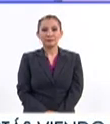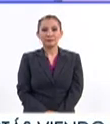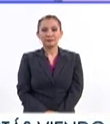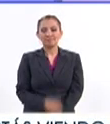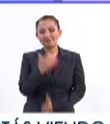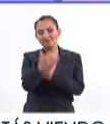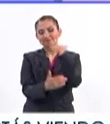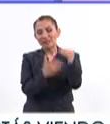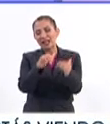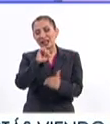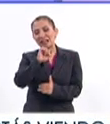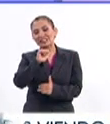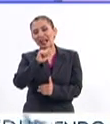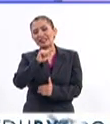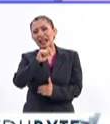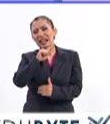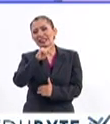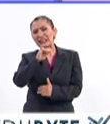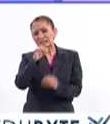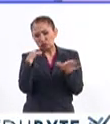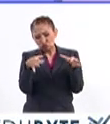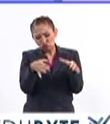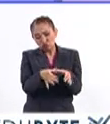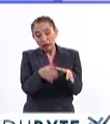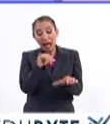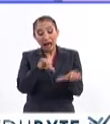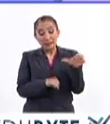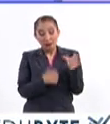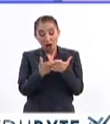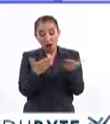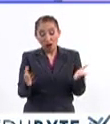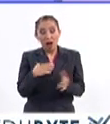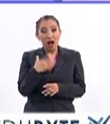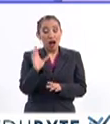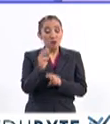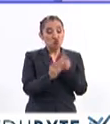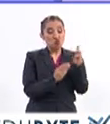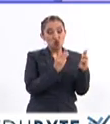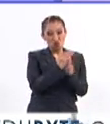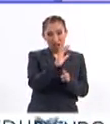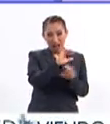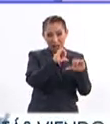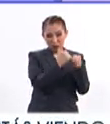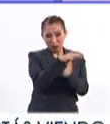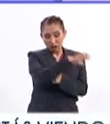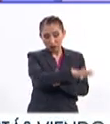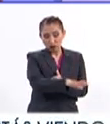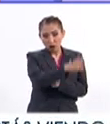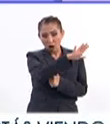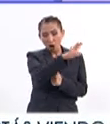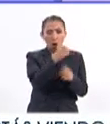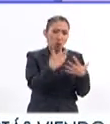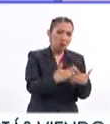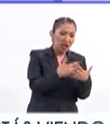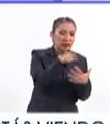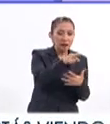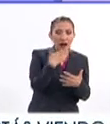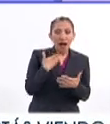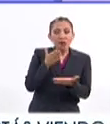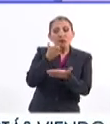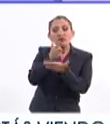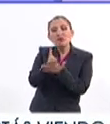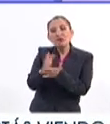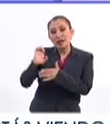Y el desarrollo de satélites pequeños es una actividad que organizaciones mundiales están llevando a cabo para centrar al sector